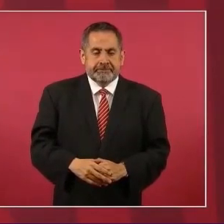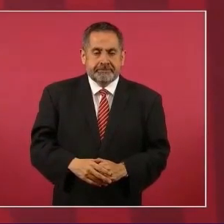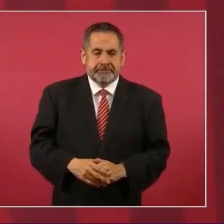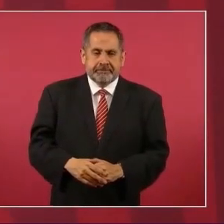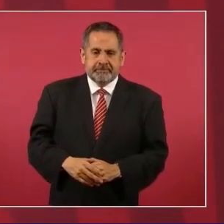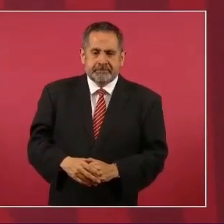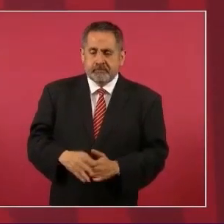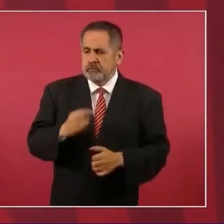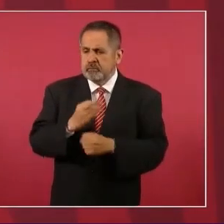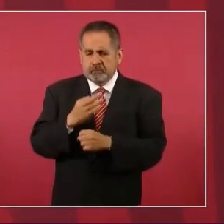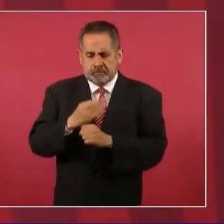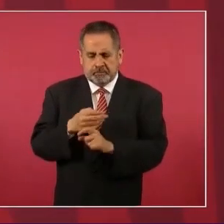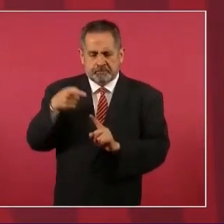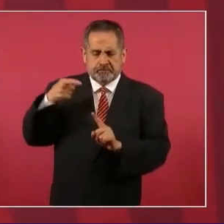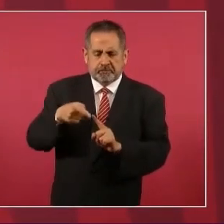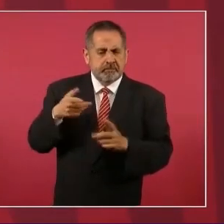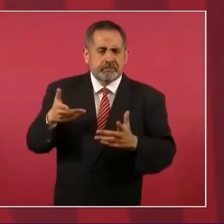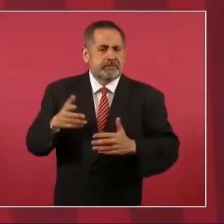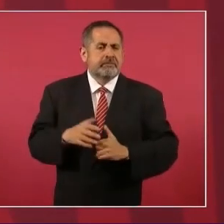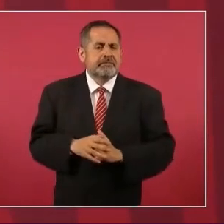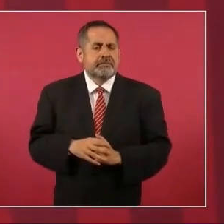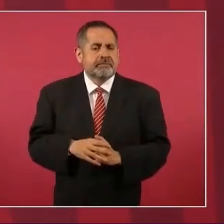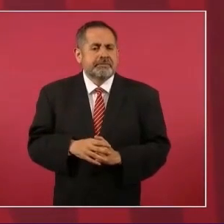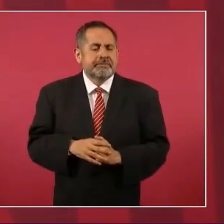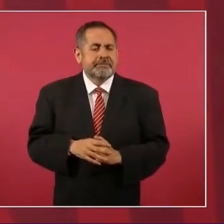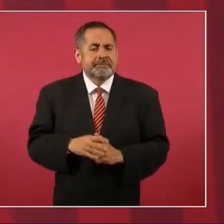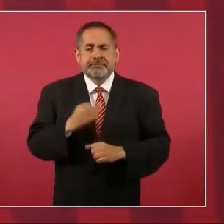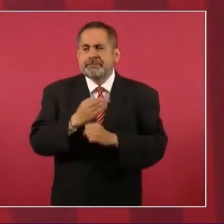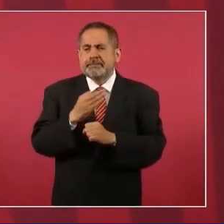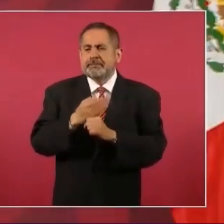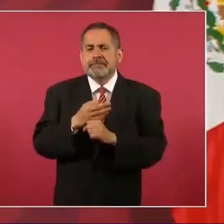en qué estamos? ¿Cuál es lo